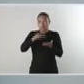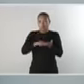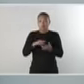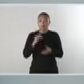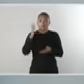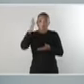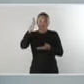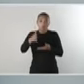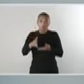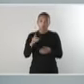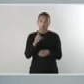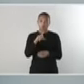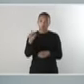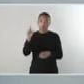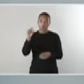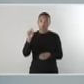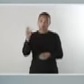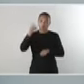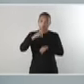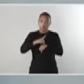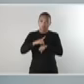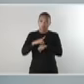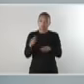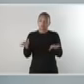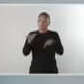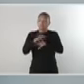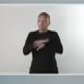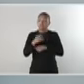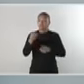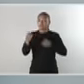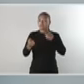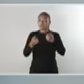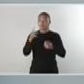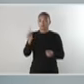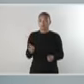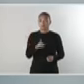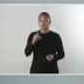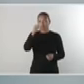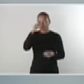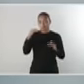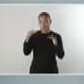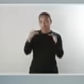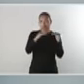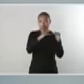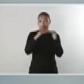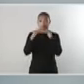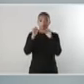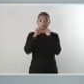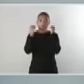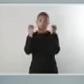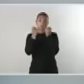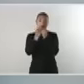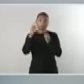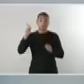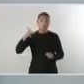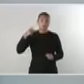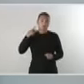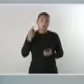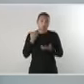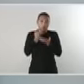días redistribuiremos el gasto público para lograr el equilibrio social económico y político que urge